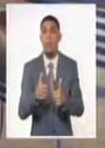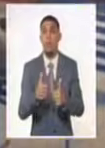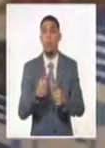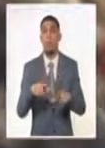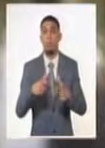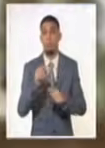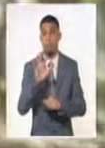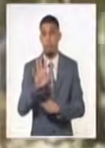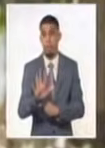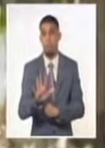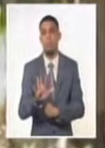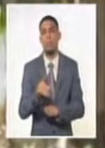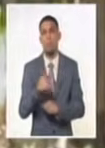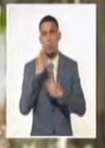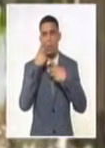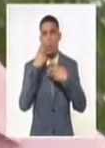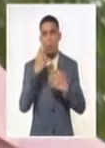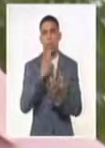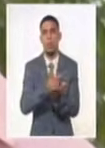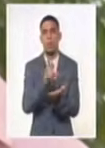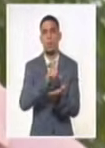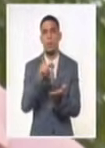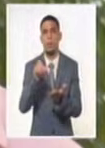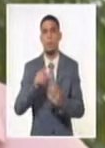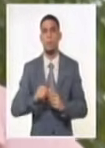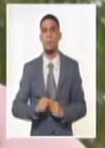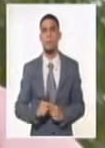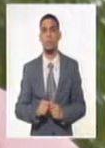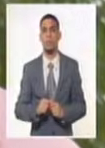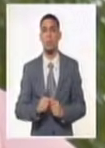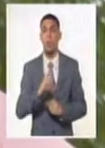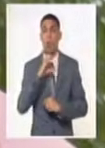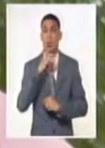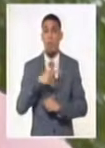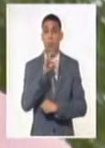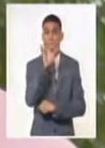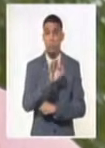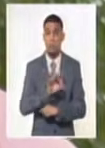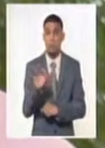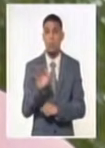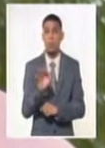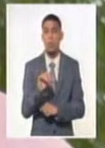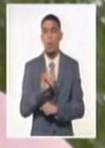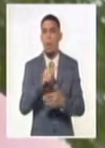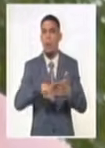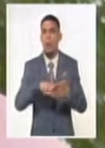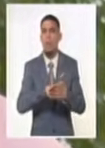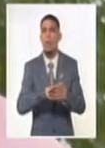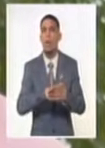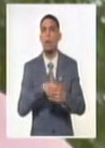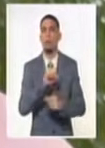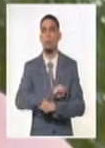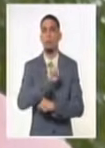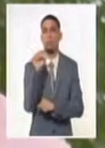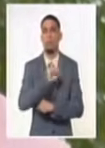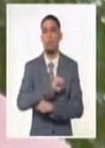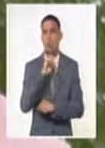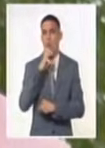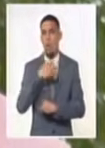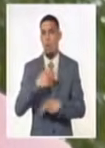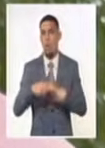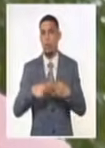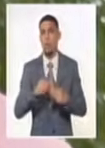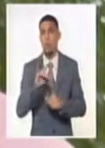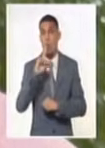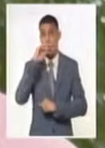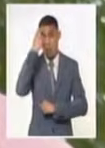esta prestigiosa institución. Diseñar las graduaciones a partir también de los territorios. La UNIAC juega un papel fundamental aquí porque